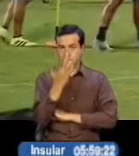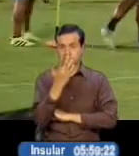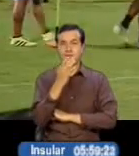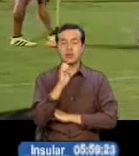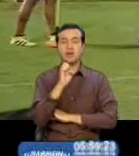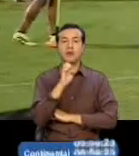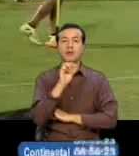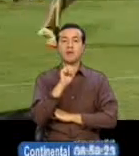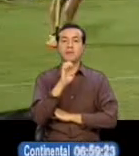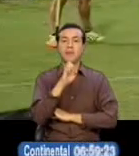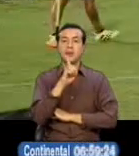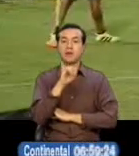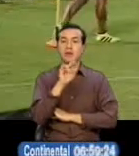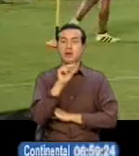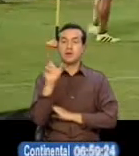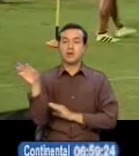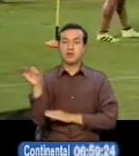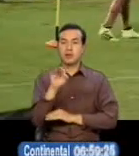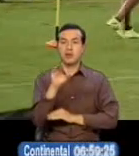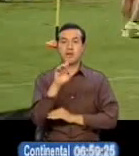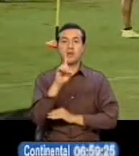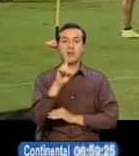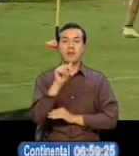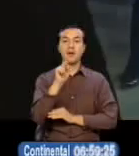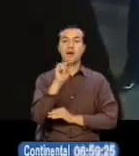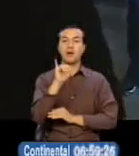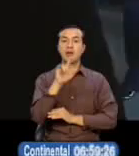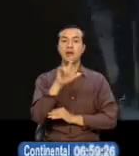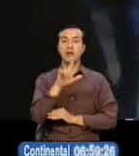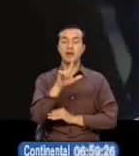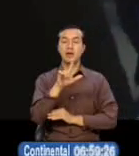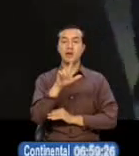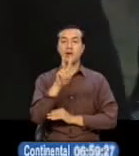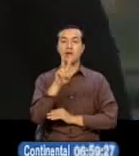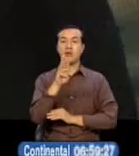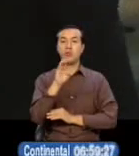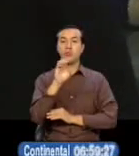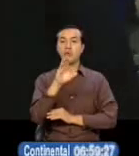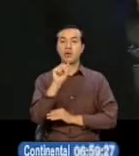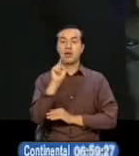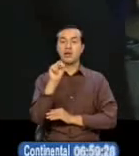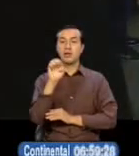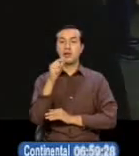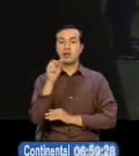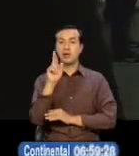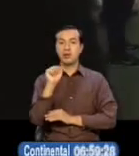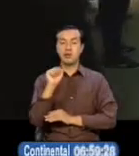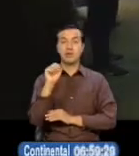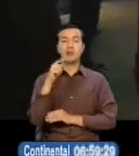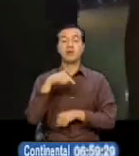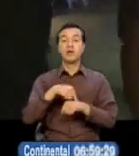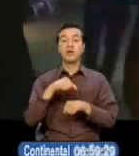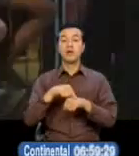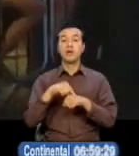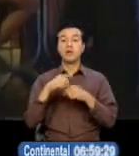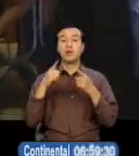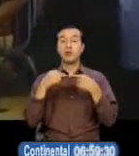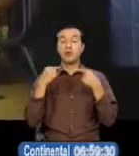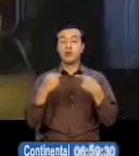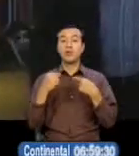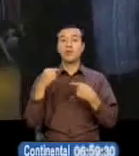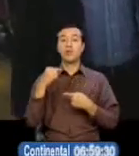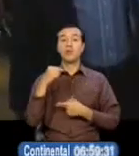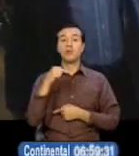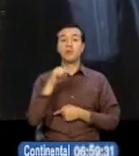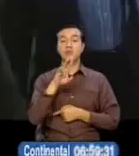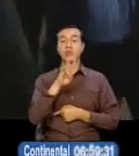Stefan Medina y fue llamado Daniel Bocanegra. Brasil ante Bolivia jugarán a partir de las 19:45